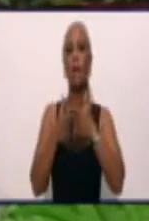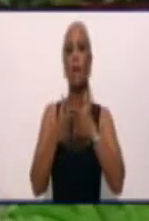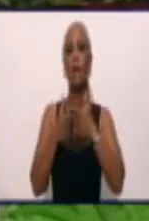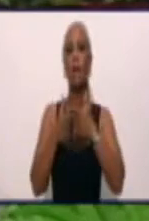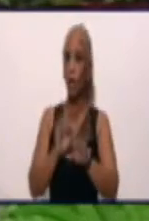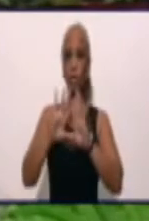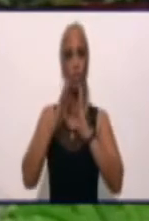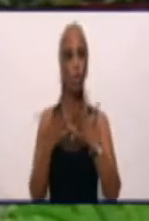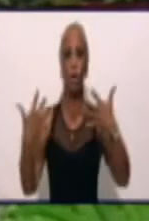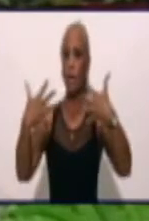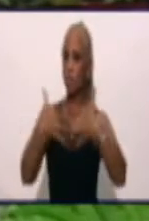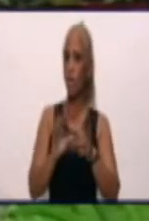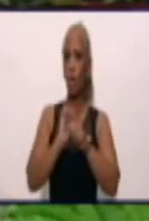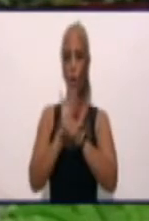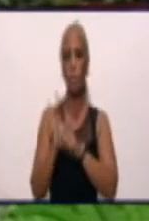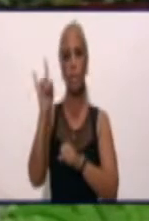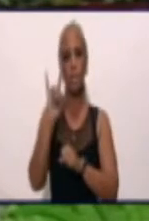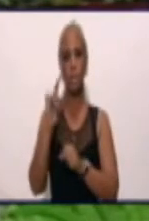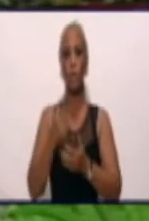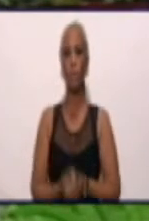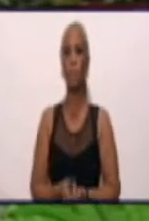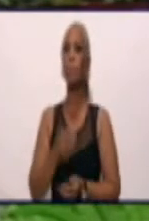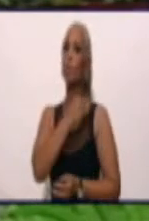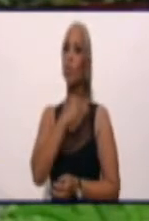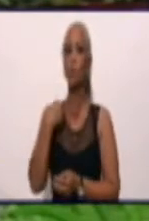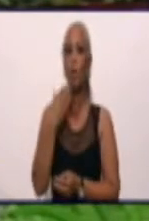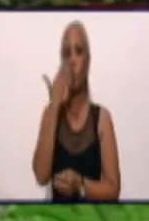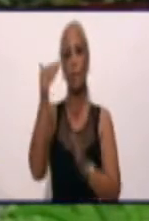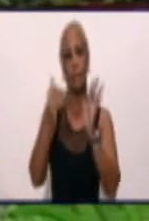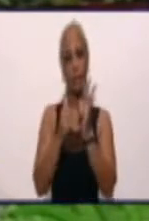todo lo referido a la COVID-19. Doctora, buenas tardes.